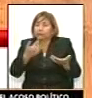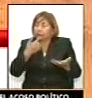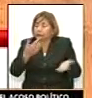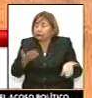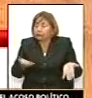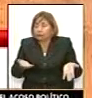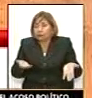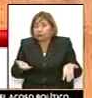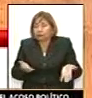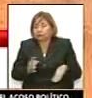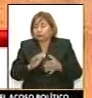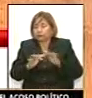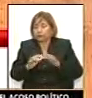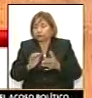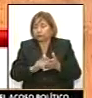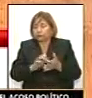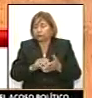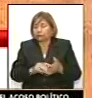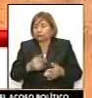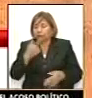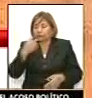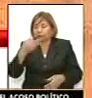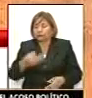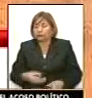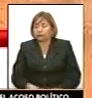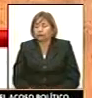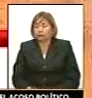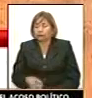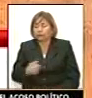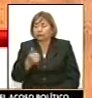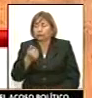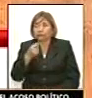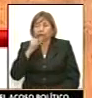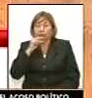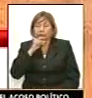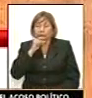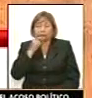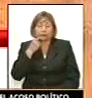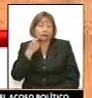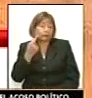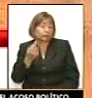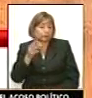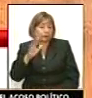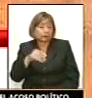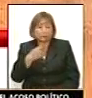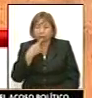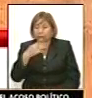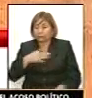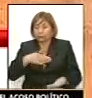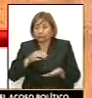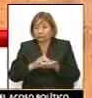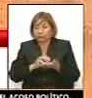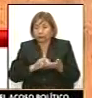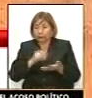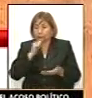hemos escrito. Pues. ¿No es cierto? No creo que la víctima le haya dicho, oiga, ¿sabes qué? Escríbeme así.